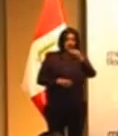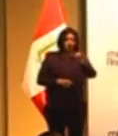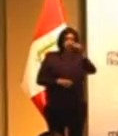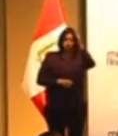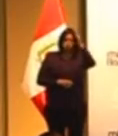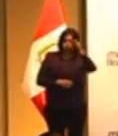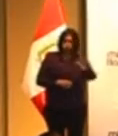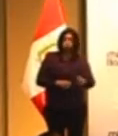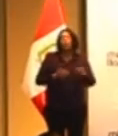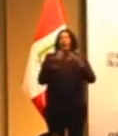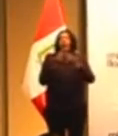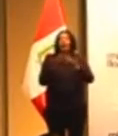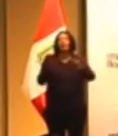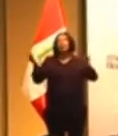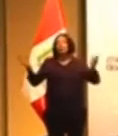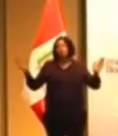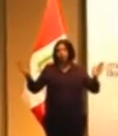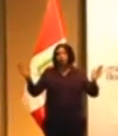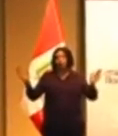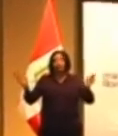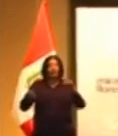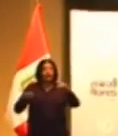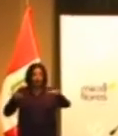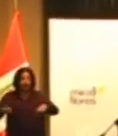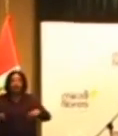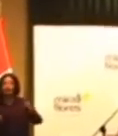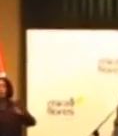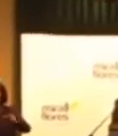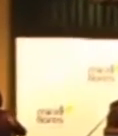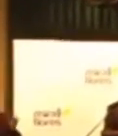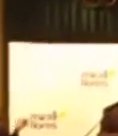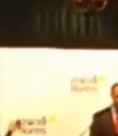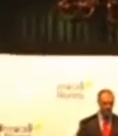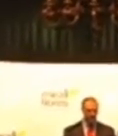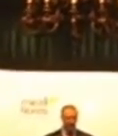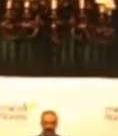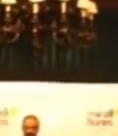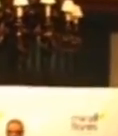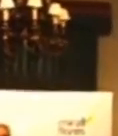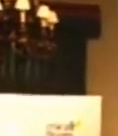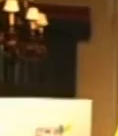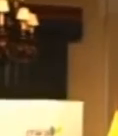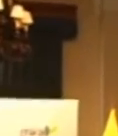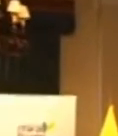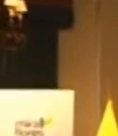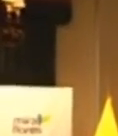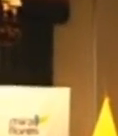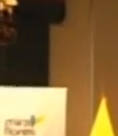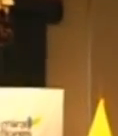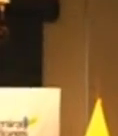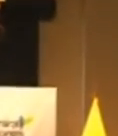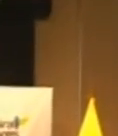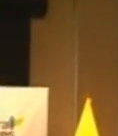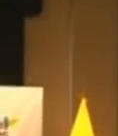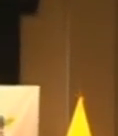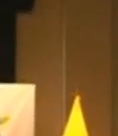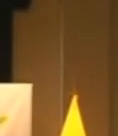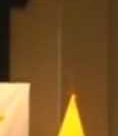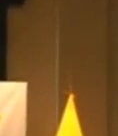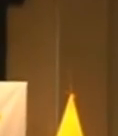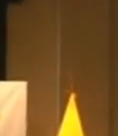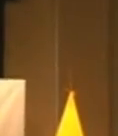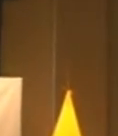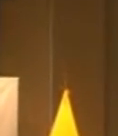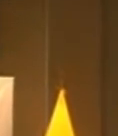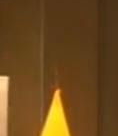miércoles, abriremos las puertas aquí a los ciudadanos miraflorinos. Al día de mañana vamos a tener la audiencia